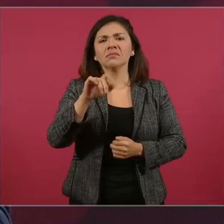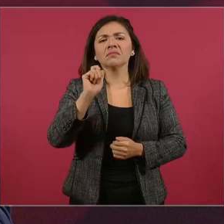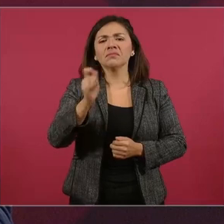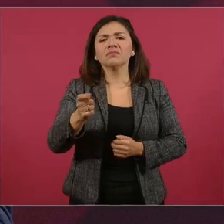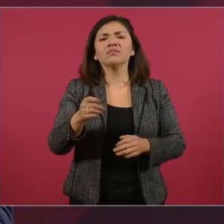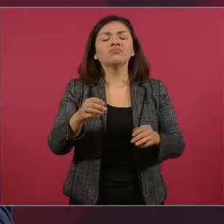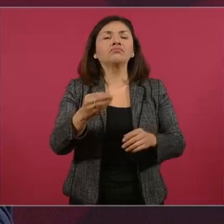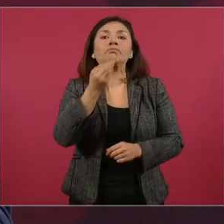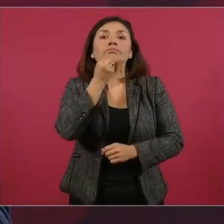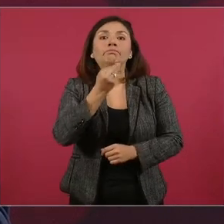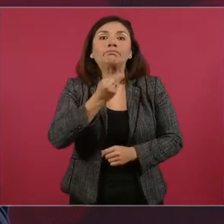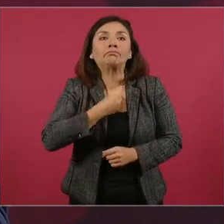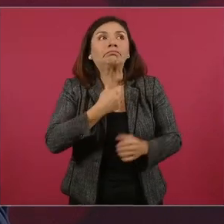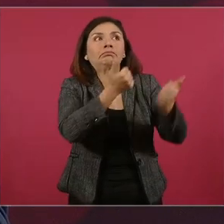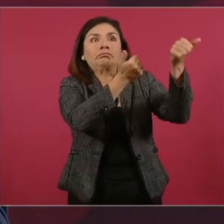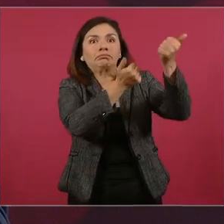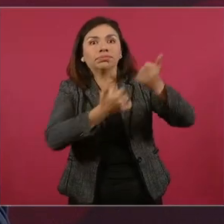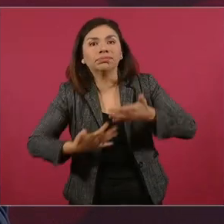importando,